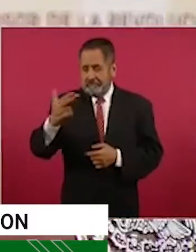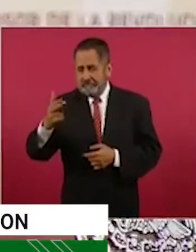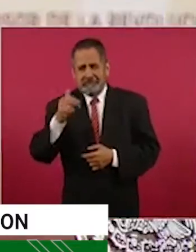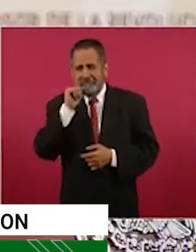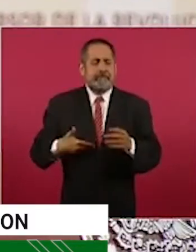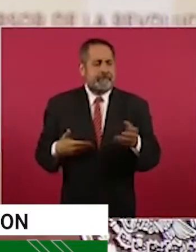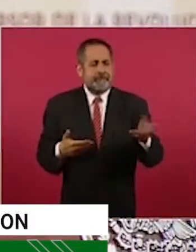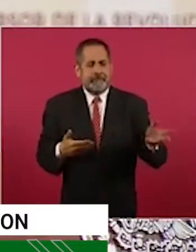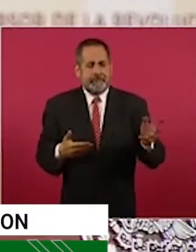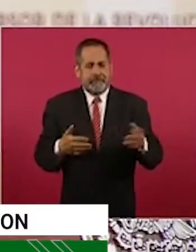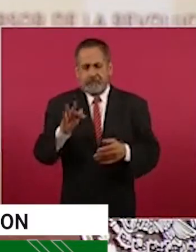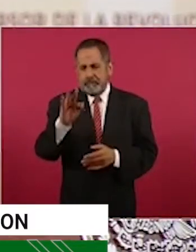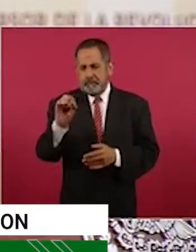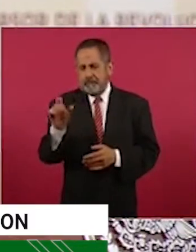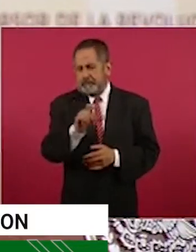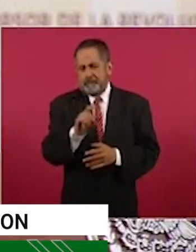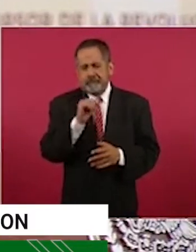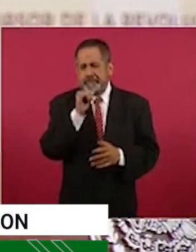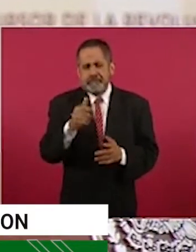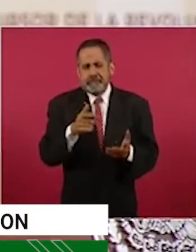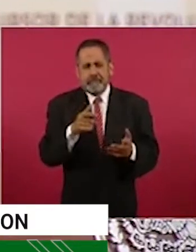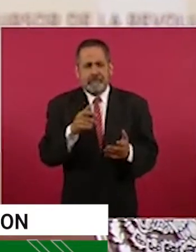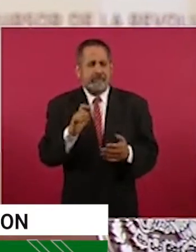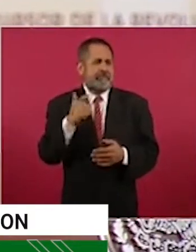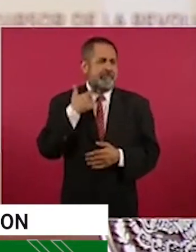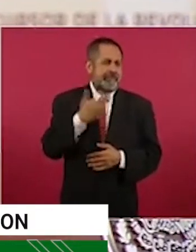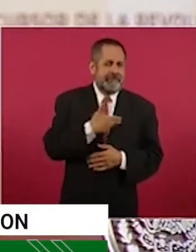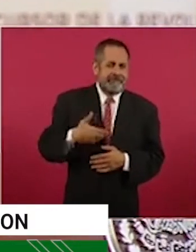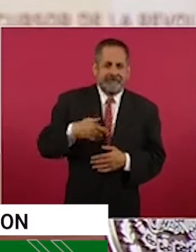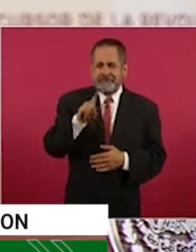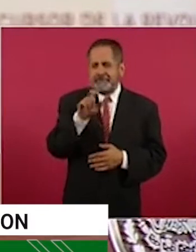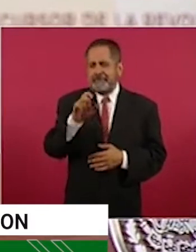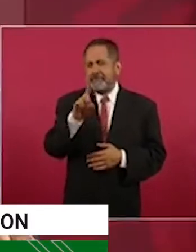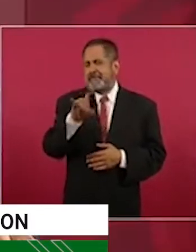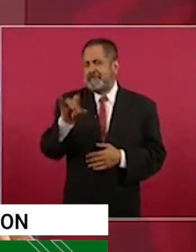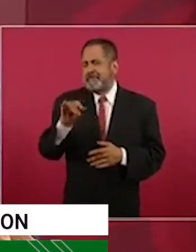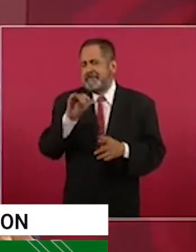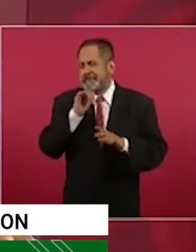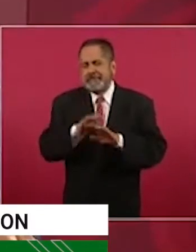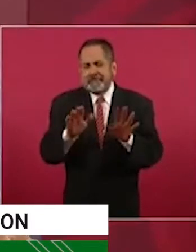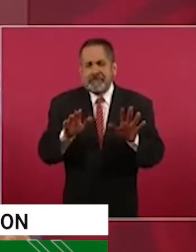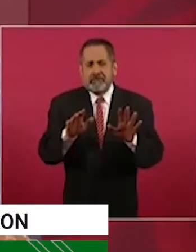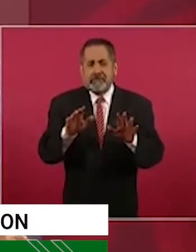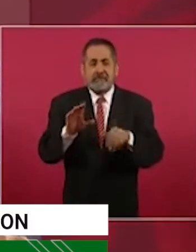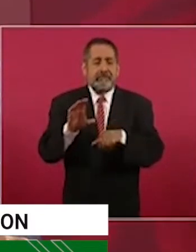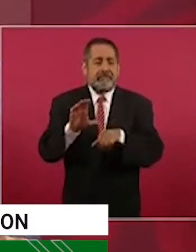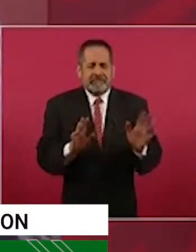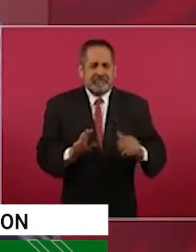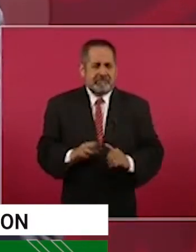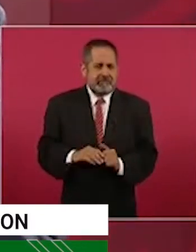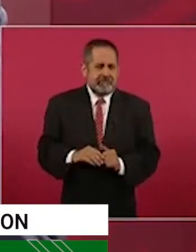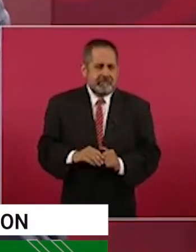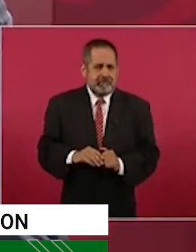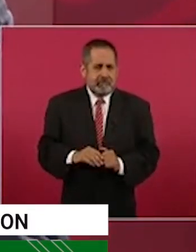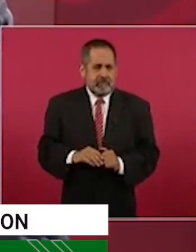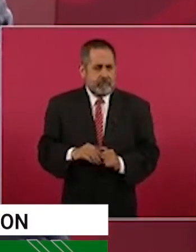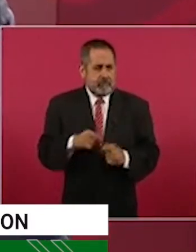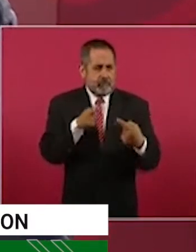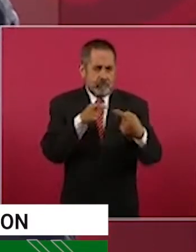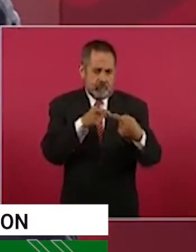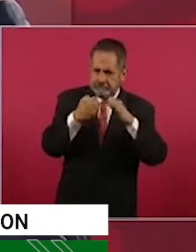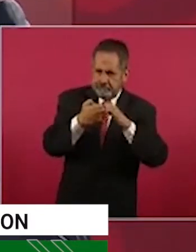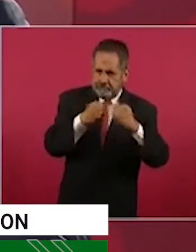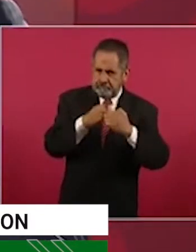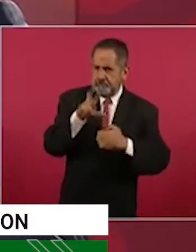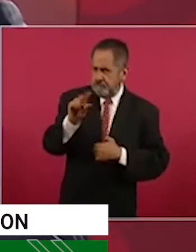expresidente Fox, ni el expresidente Zedillo, ni el expresidente Salinas. Somos